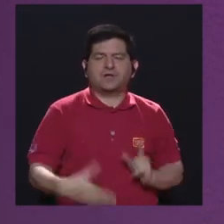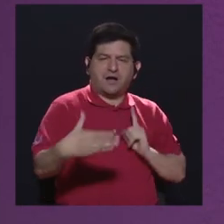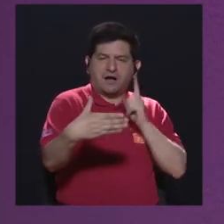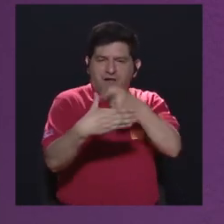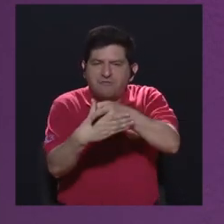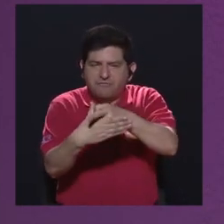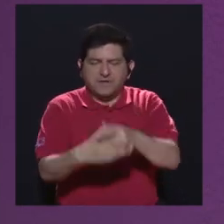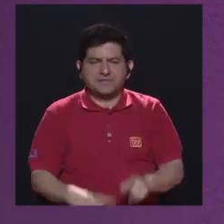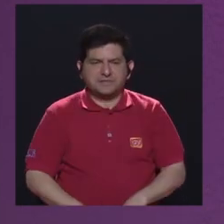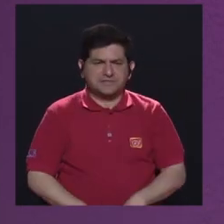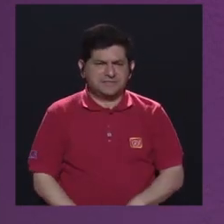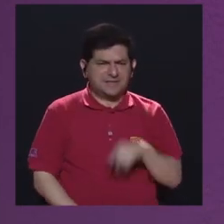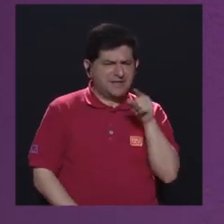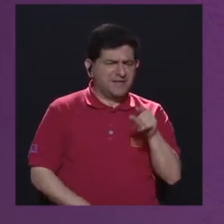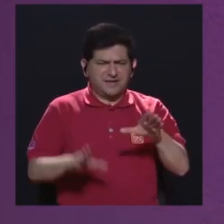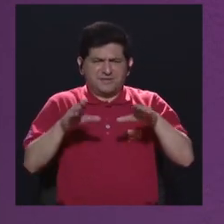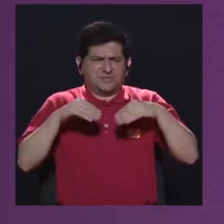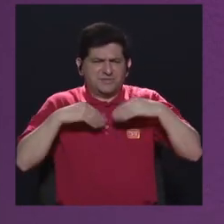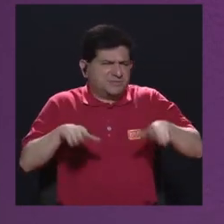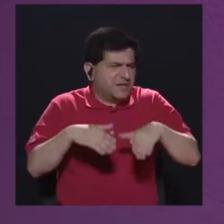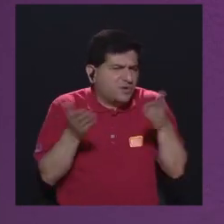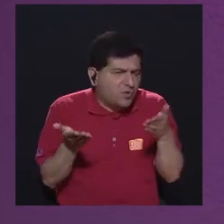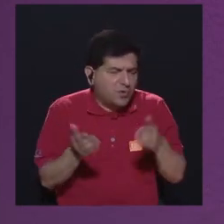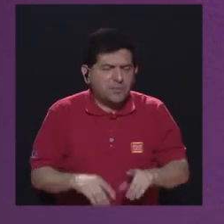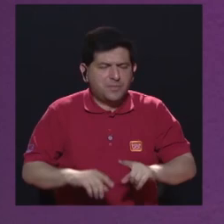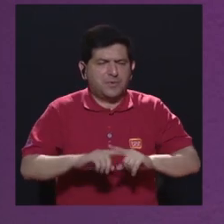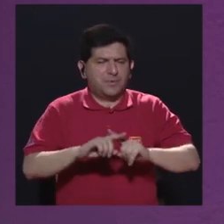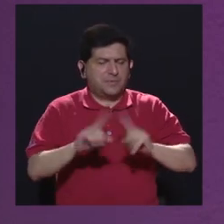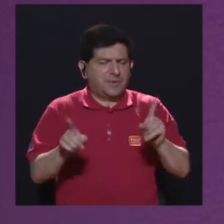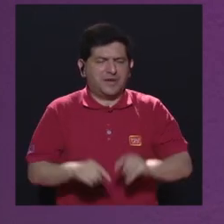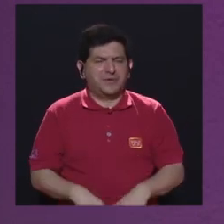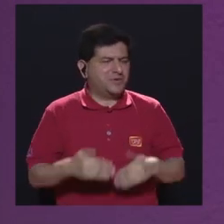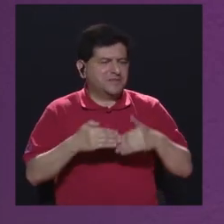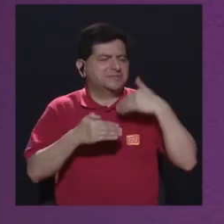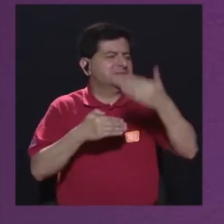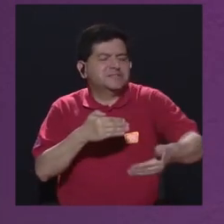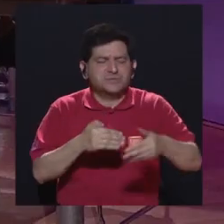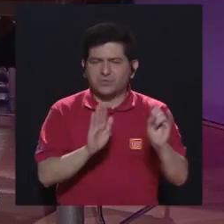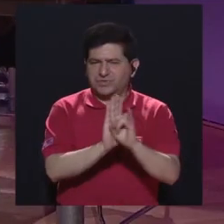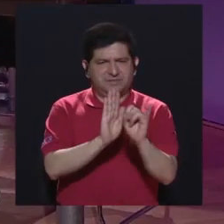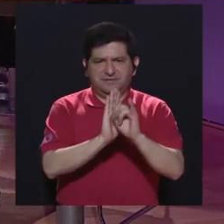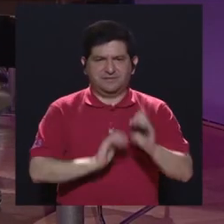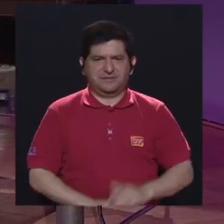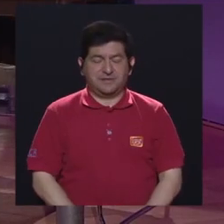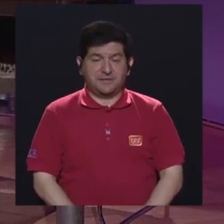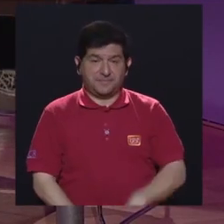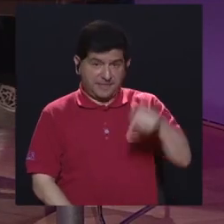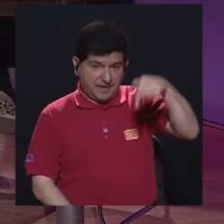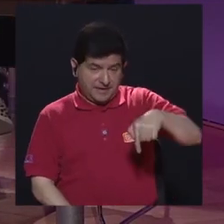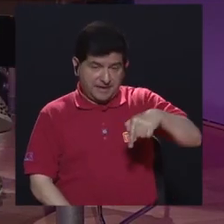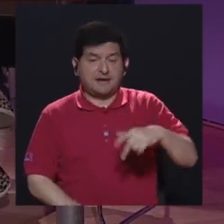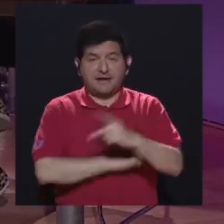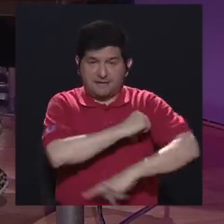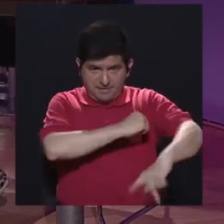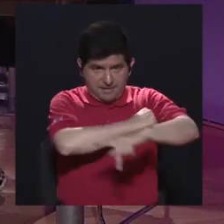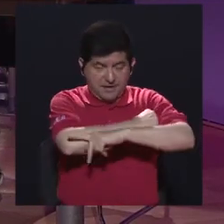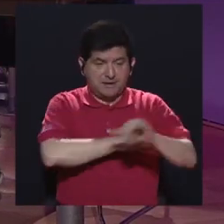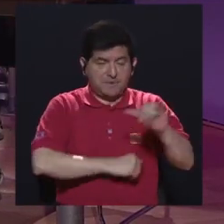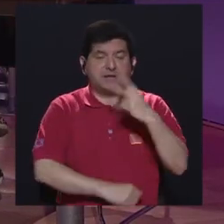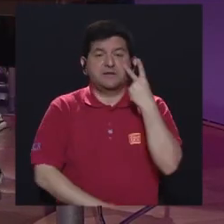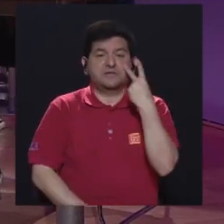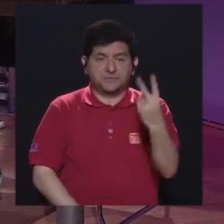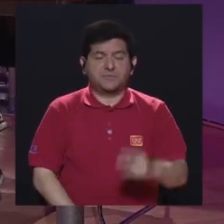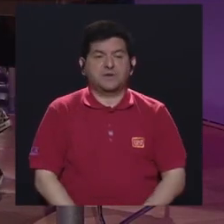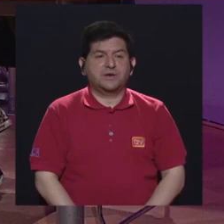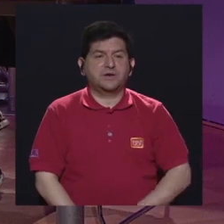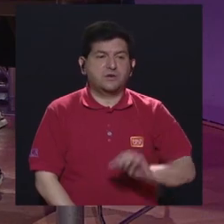de esa ofensa, pero más allá de la identidad. Uh-huh. Ok. De hecho, bueno, acá por lo menos en este país, y también lo hemos visto